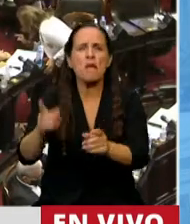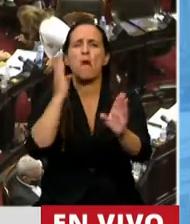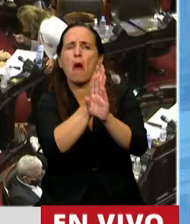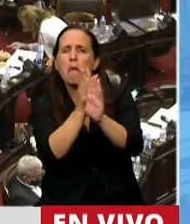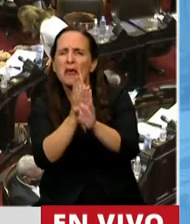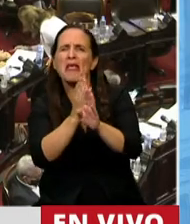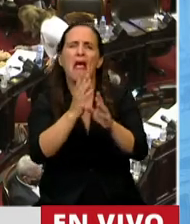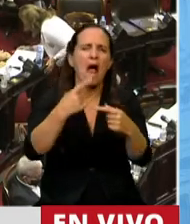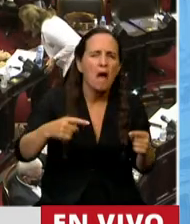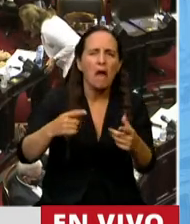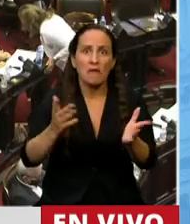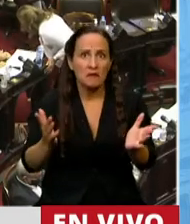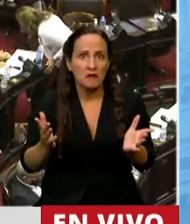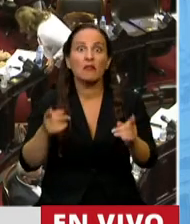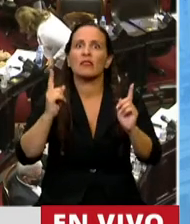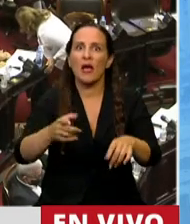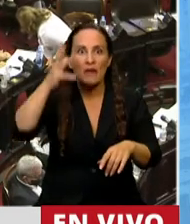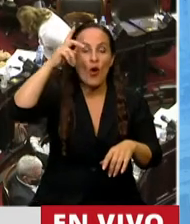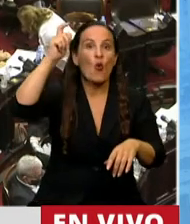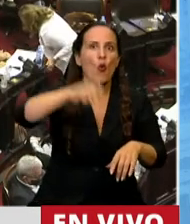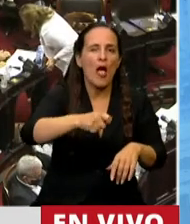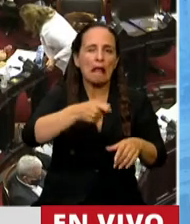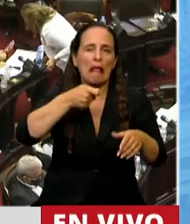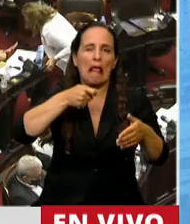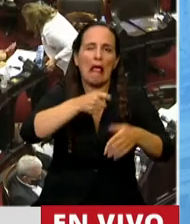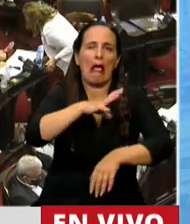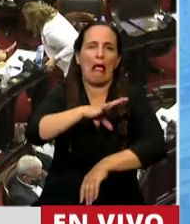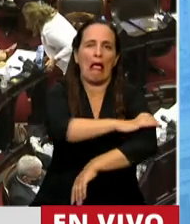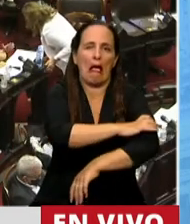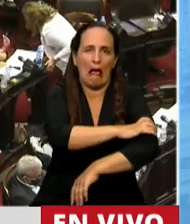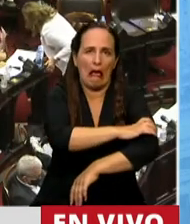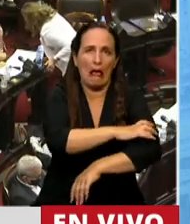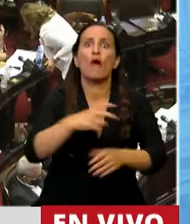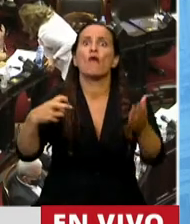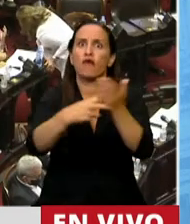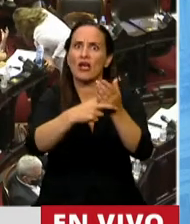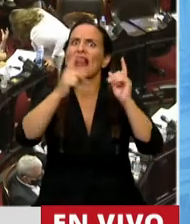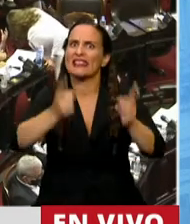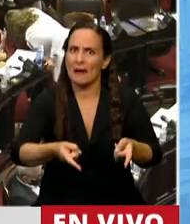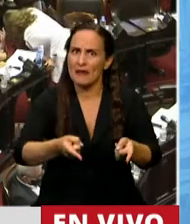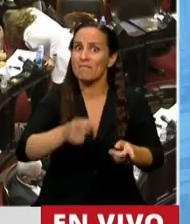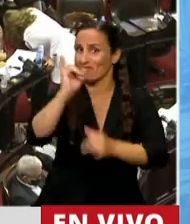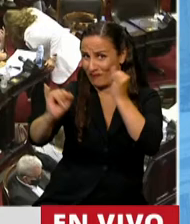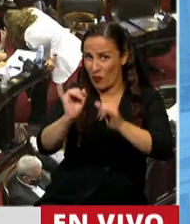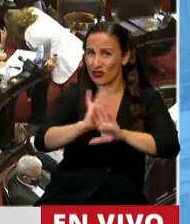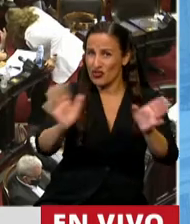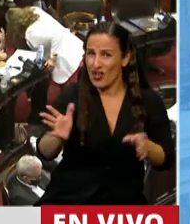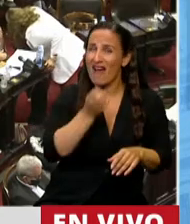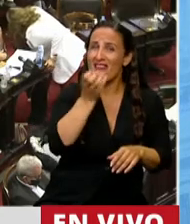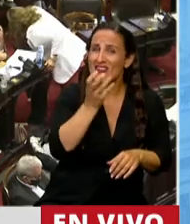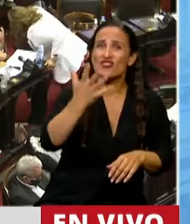Pero claro, también apretaban a los jueces y a los fiscales. Ya han declarado, les quiero contar, más de